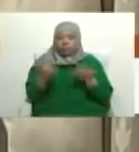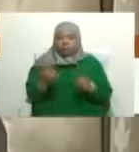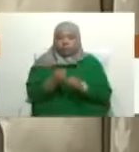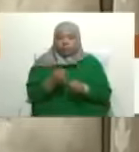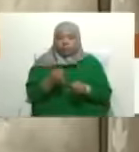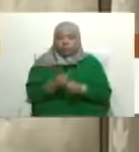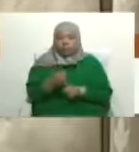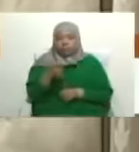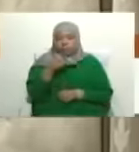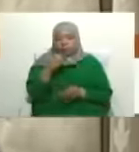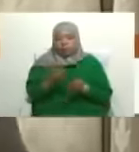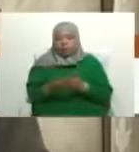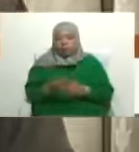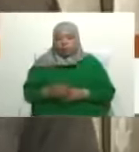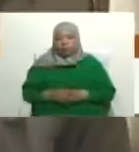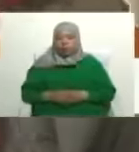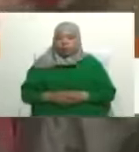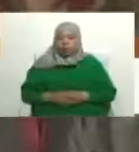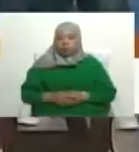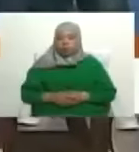permanente? Gracias.